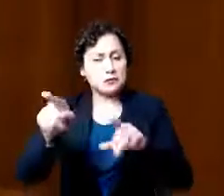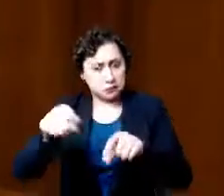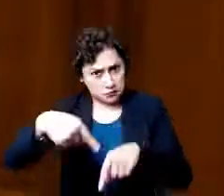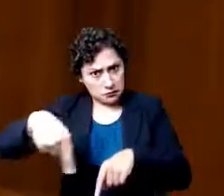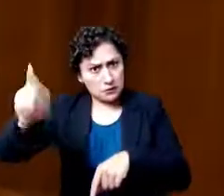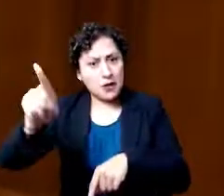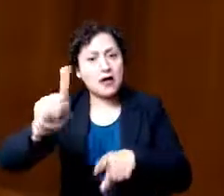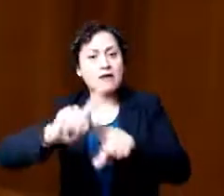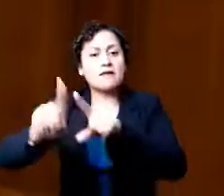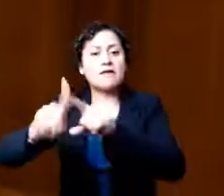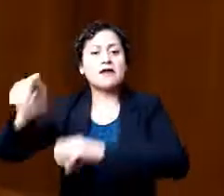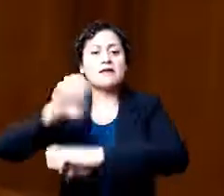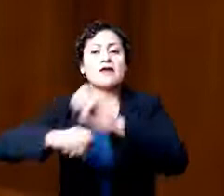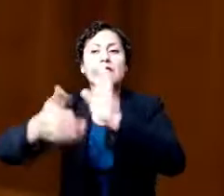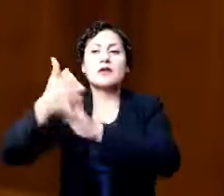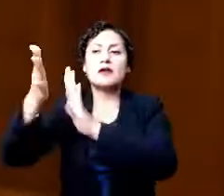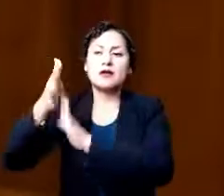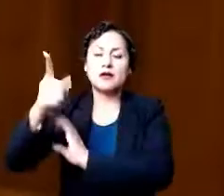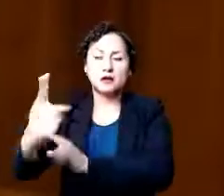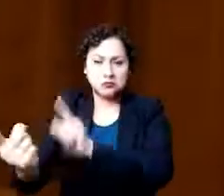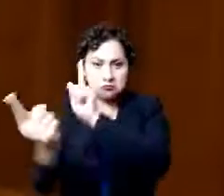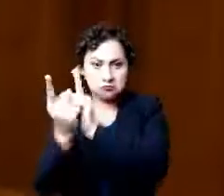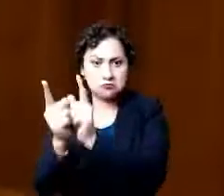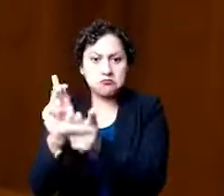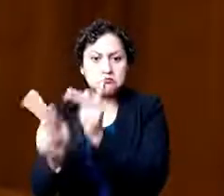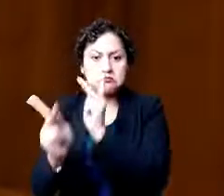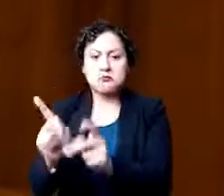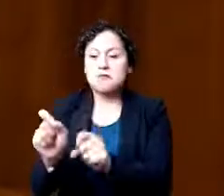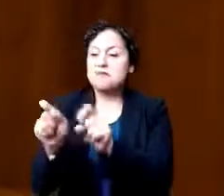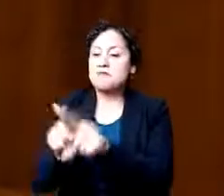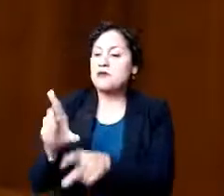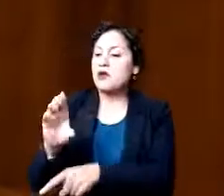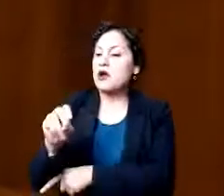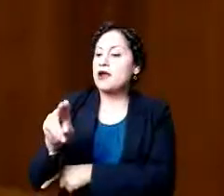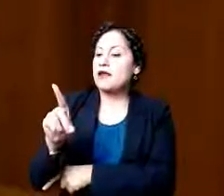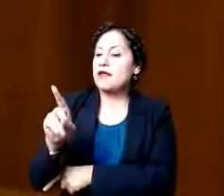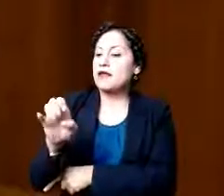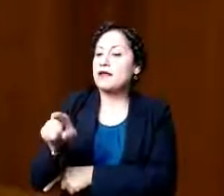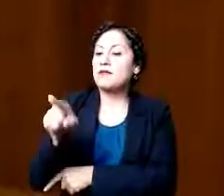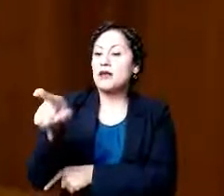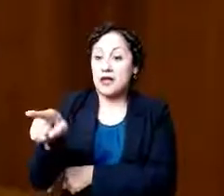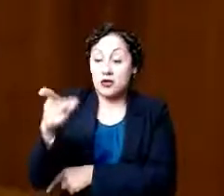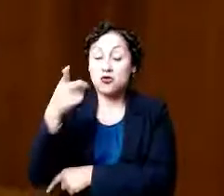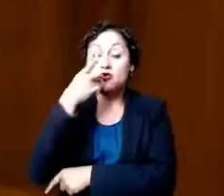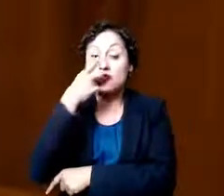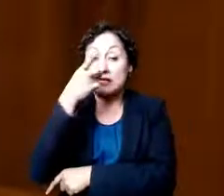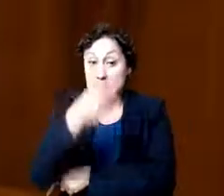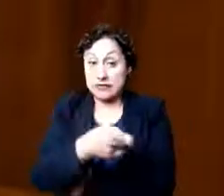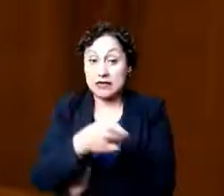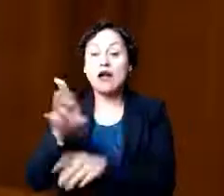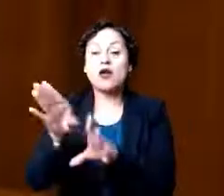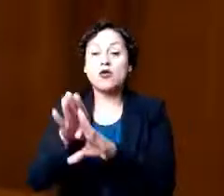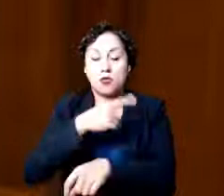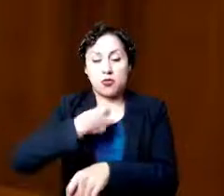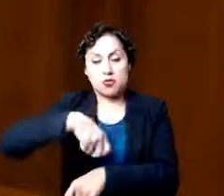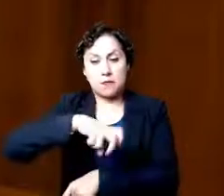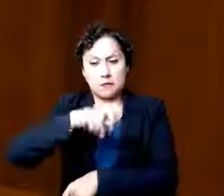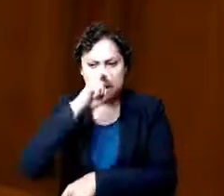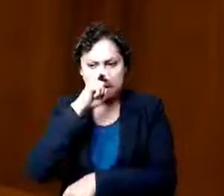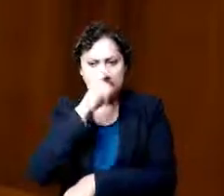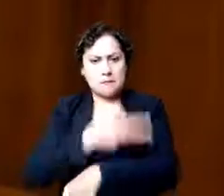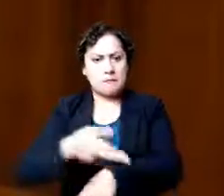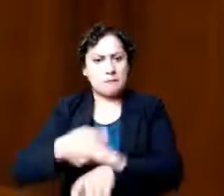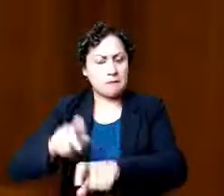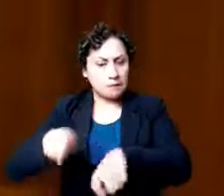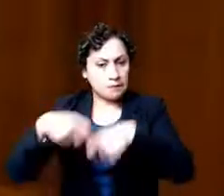desarrolladores de vivienda, con la propia Canadevi, para que les pregunte qué tan estrictos hemos sido en la administración de Alfredo del Mazo respecto a la emisión de las